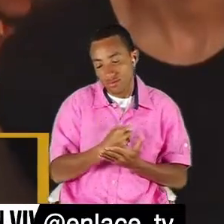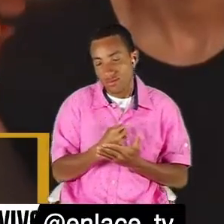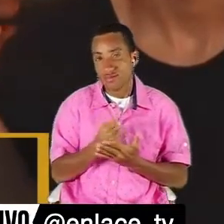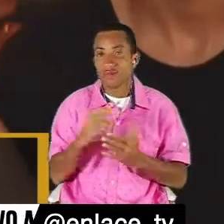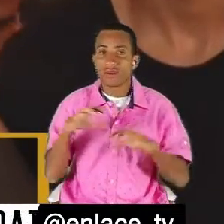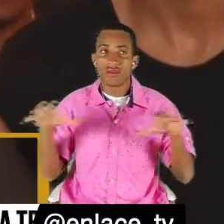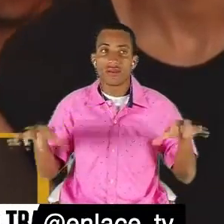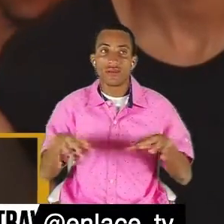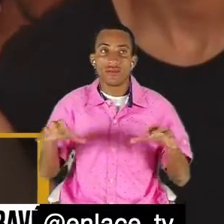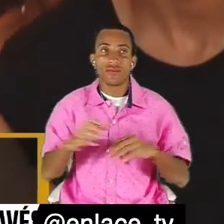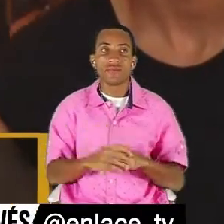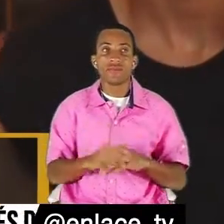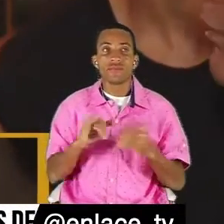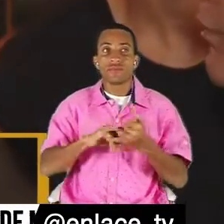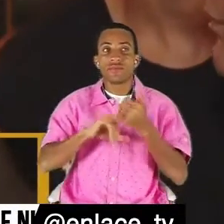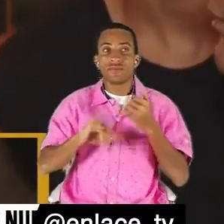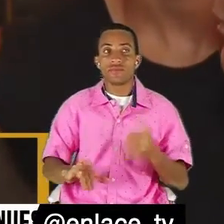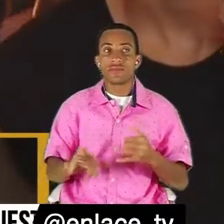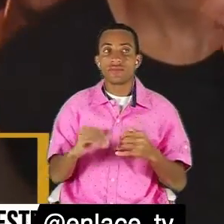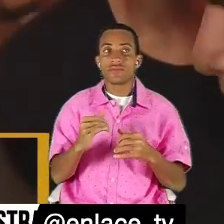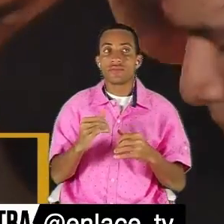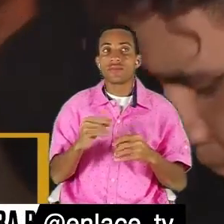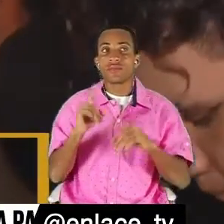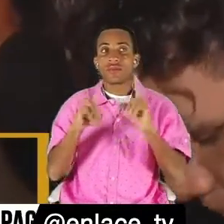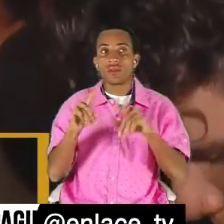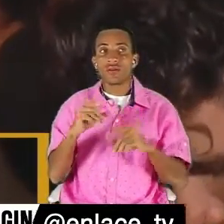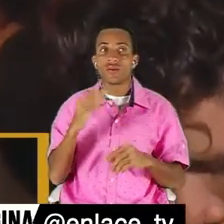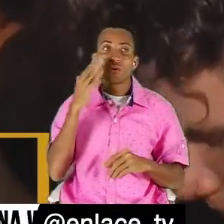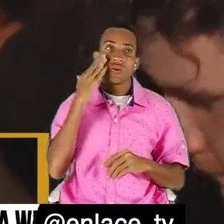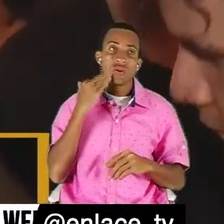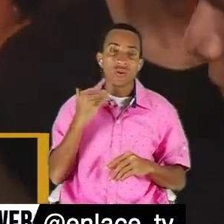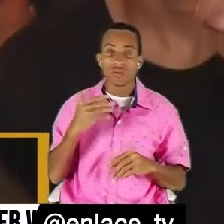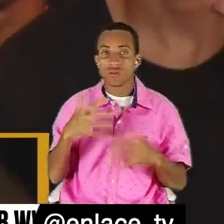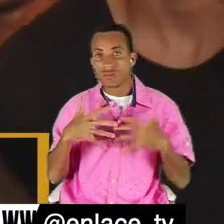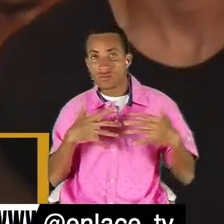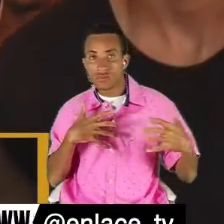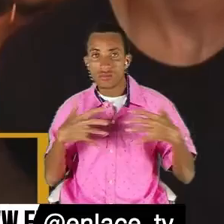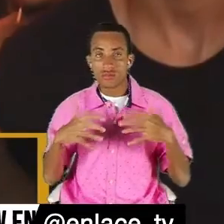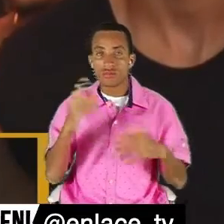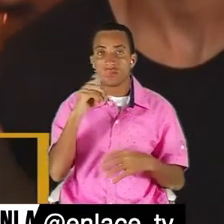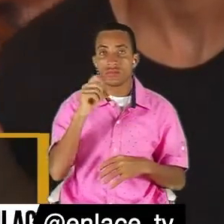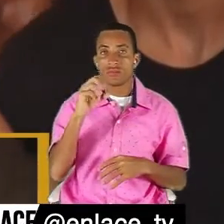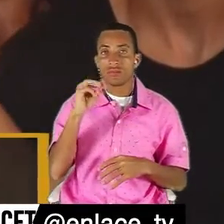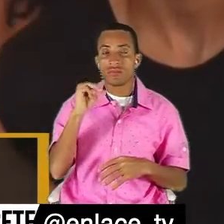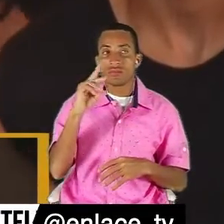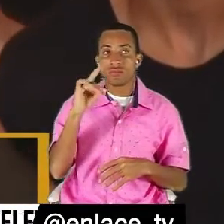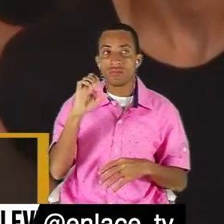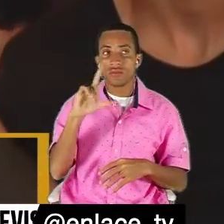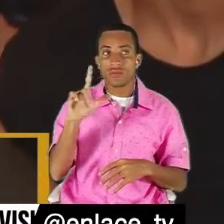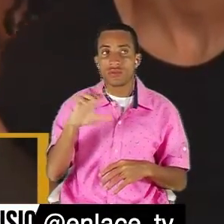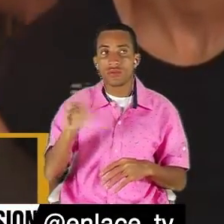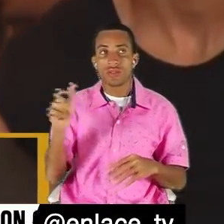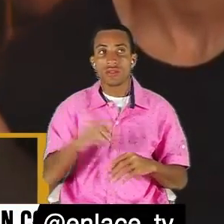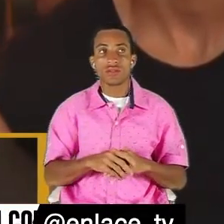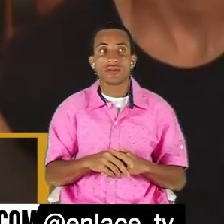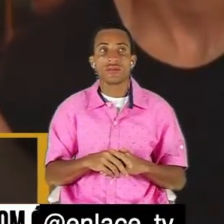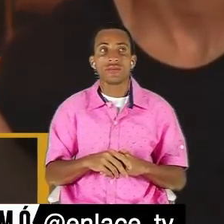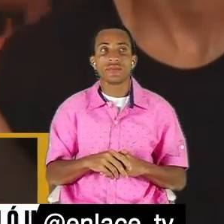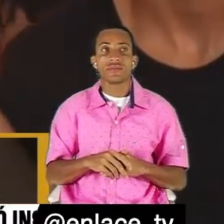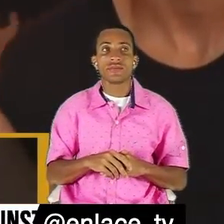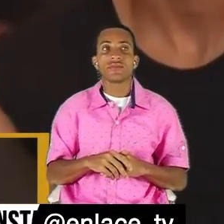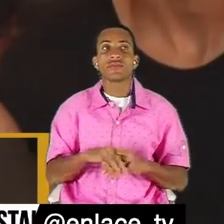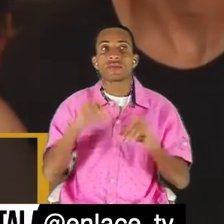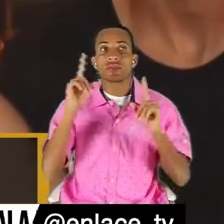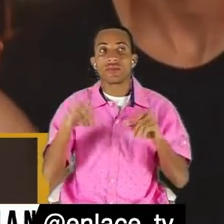Con artistas independientes de la ciudad, sí, chicos que hacen teatro como Samuel Lascano, Lady Niño, sí, y pues